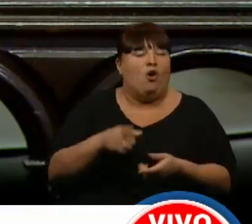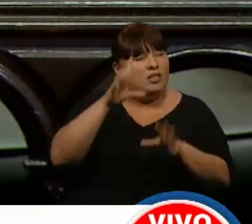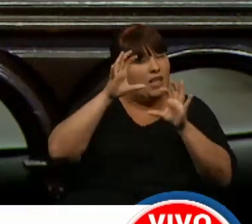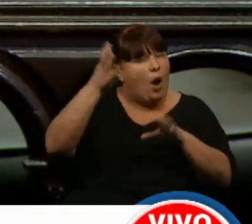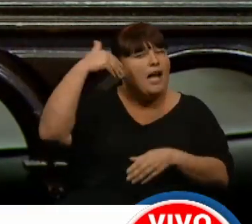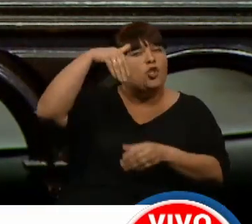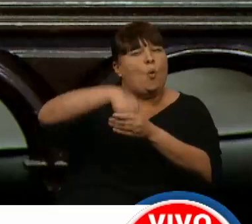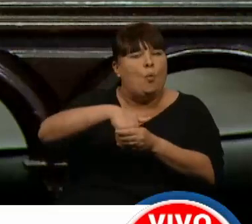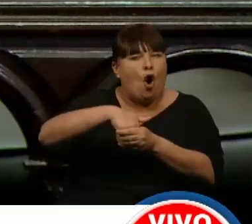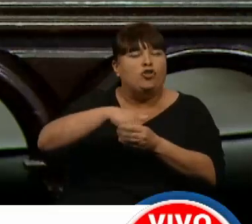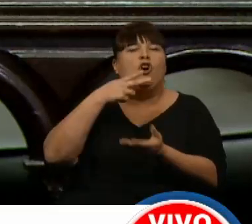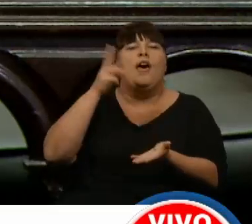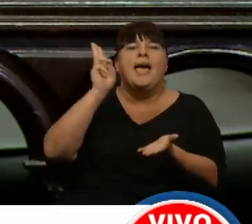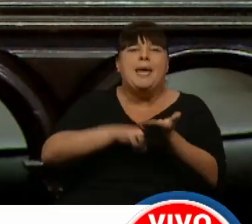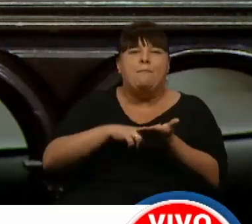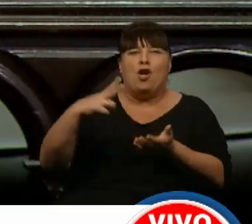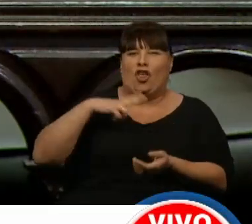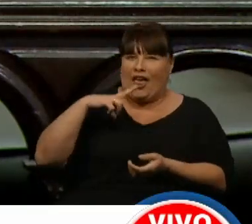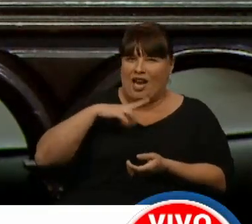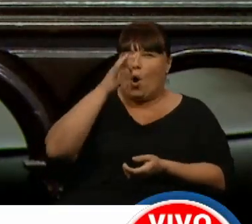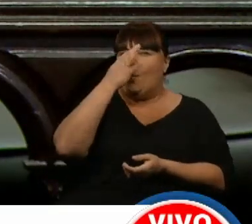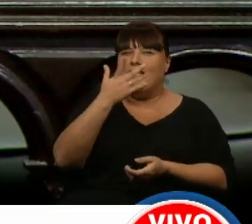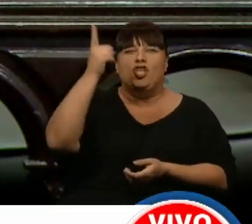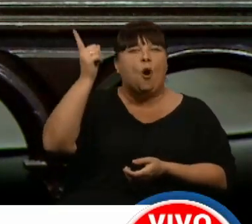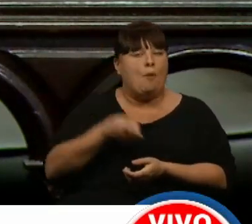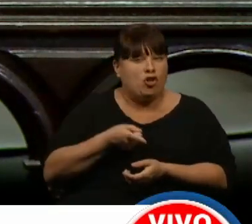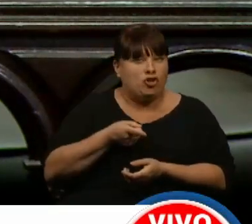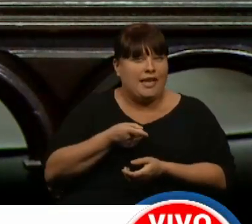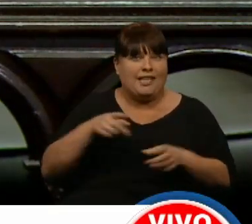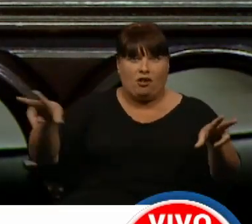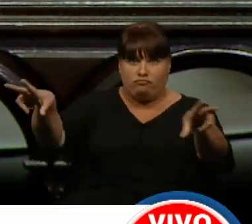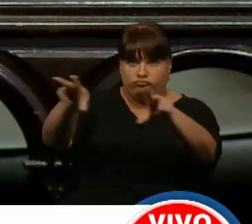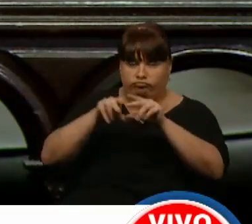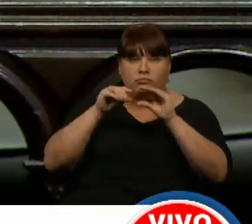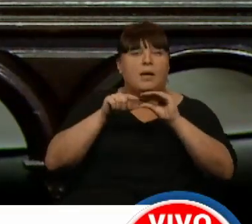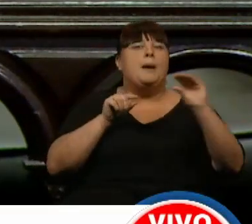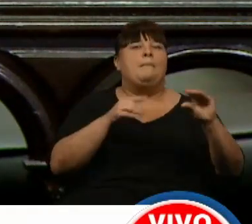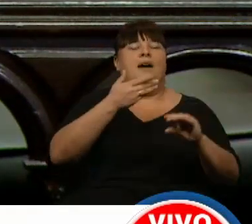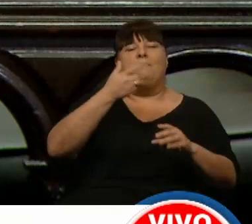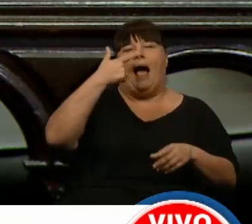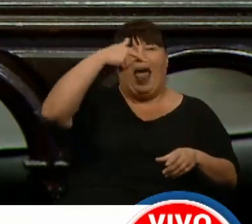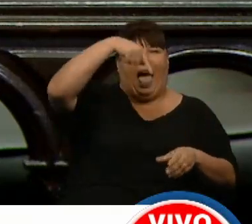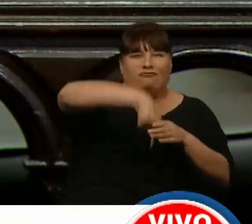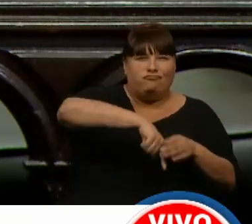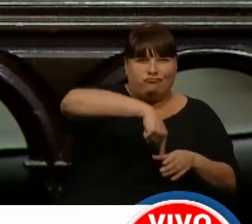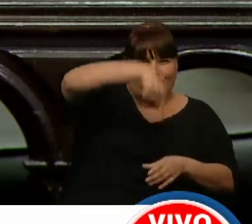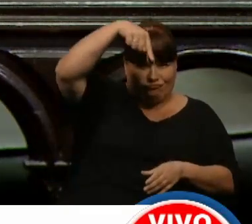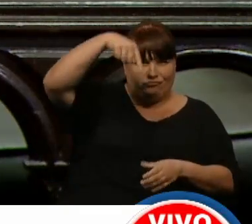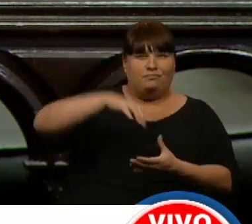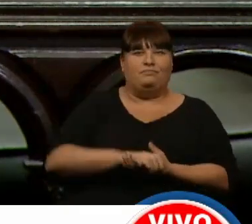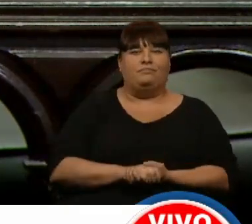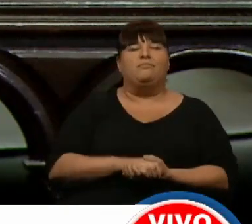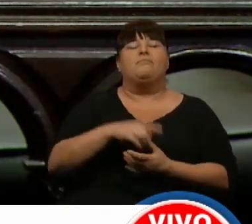Recuerden cuando votamos el impuesto a la riqueza, 25% de lo recaudado para el fracking. Cuando el mundo